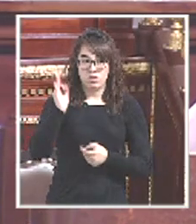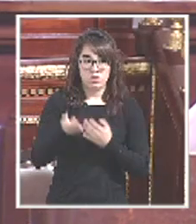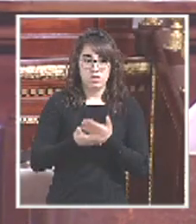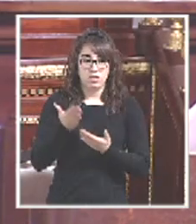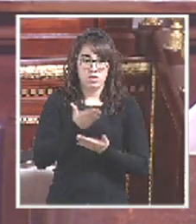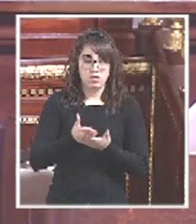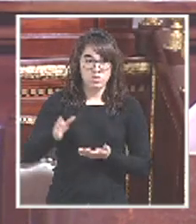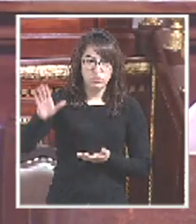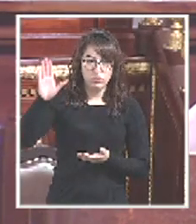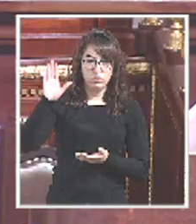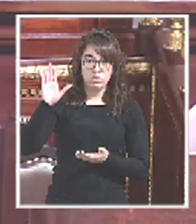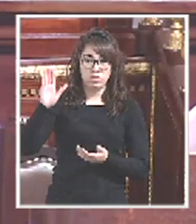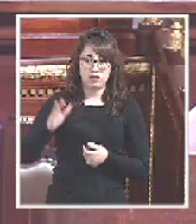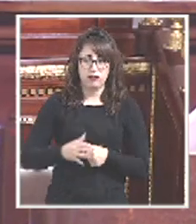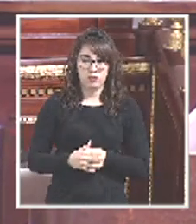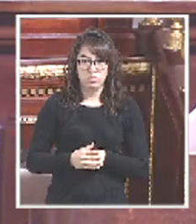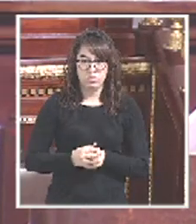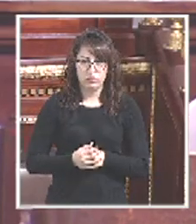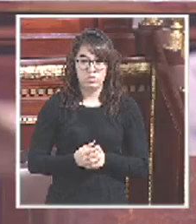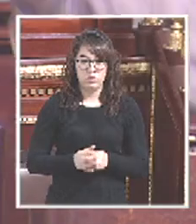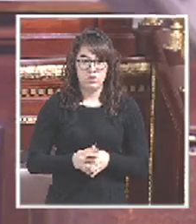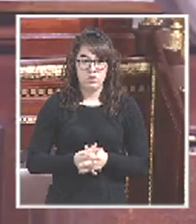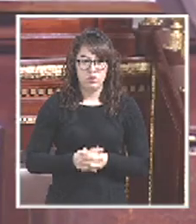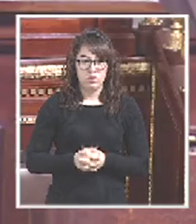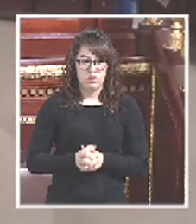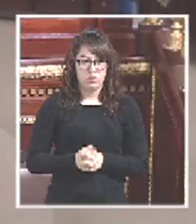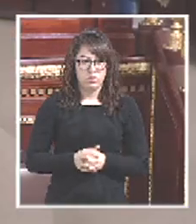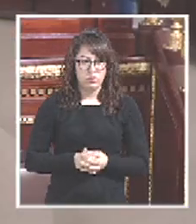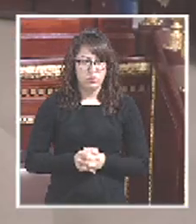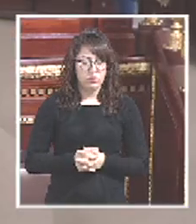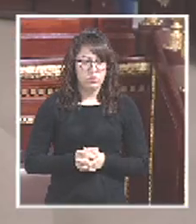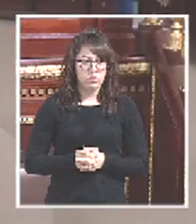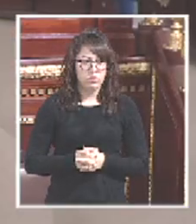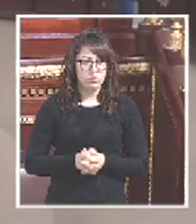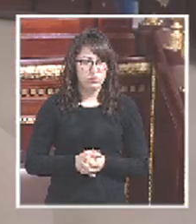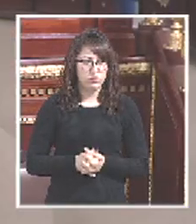por la afirmativa, sírvanse manifestarlo levantando la mano.